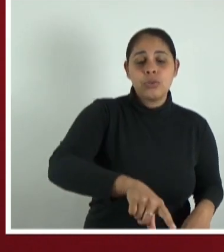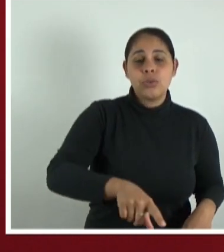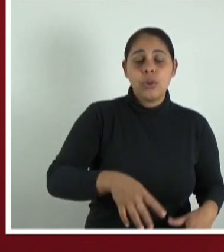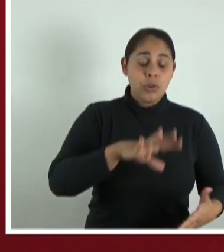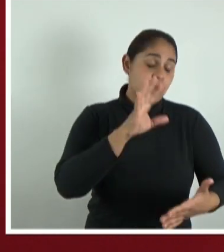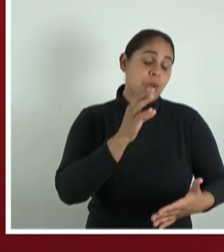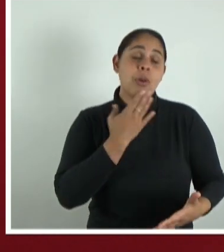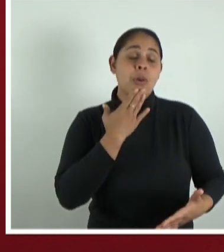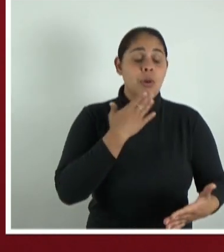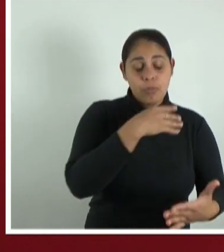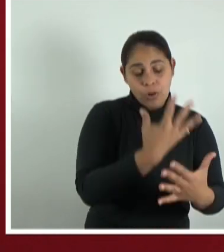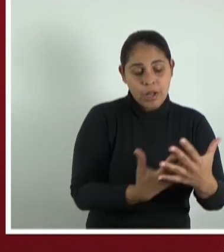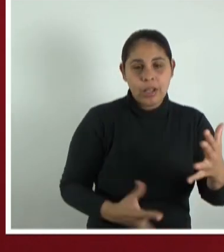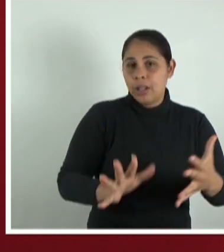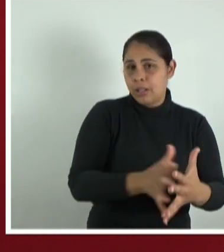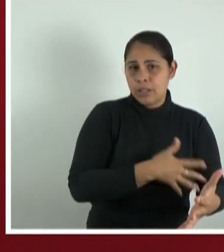la estaba remendando.